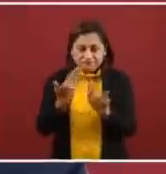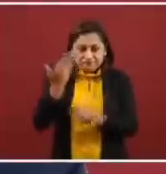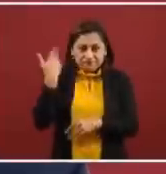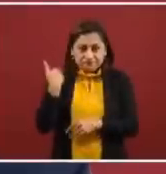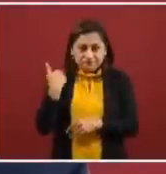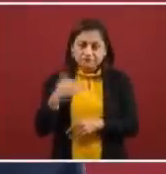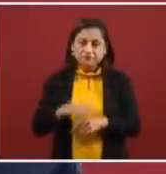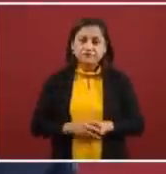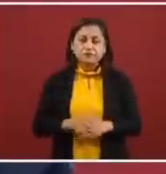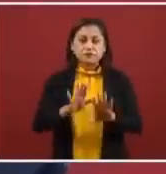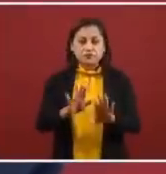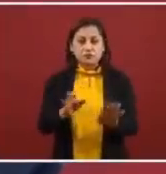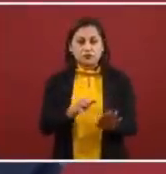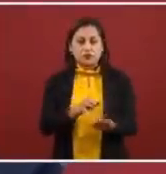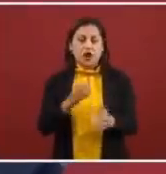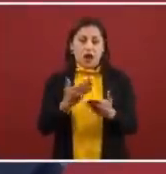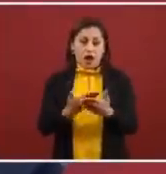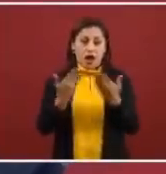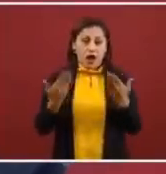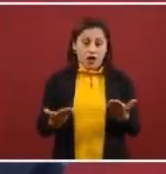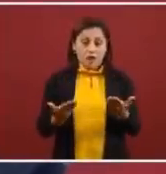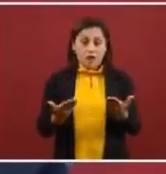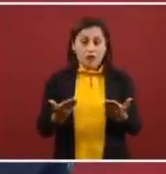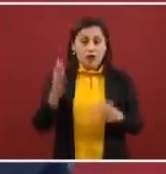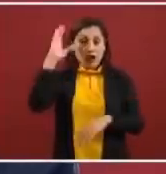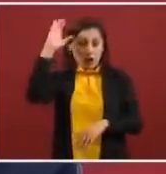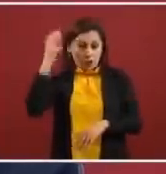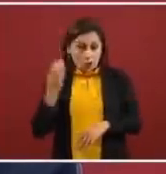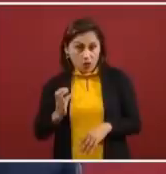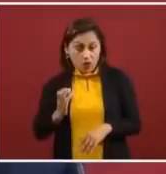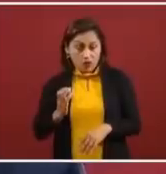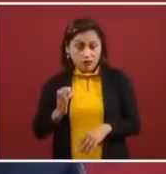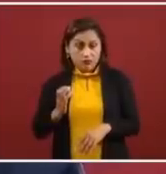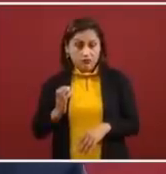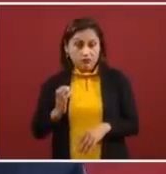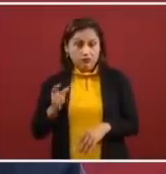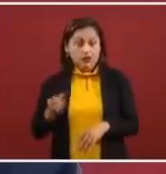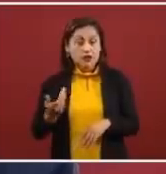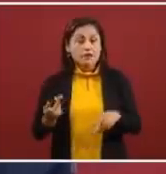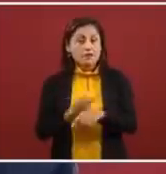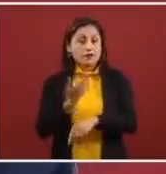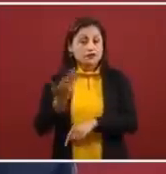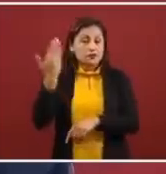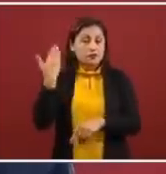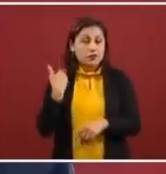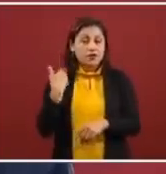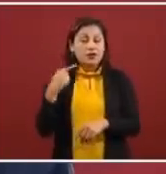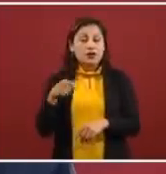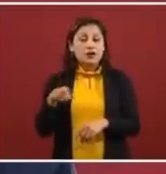el caso de culiacán sirvió en ese sentido para